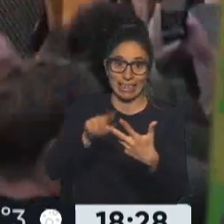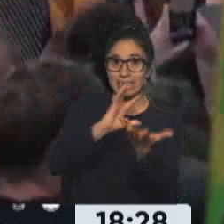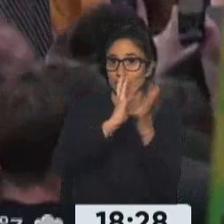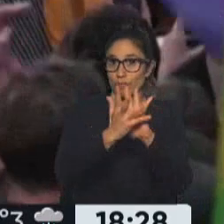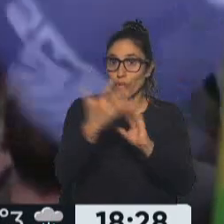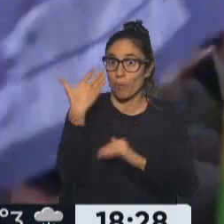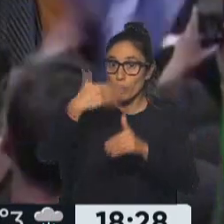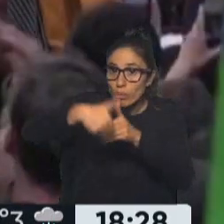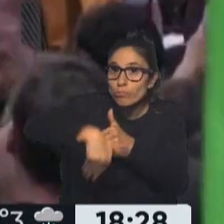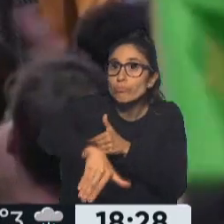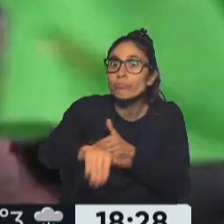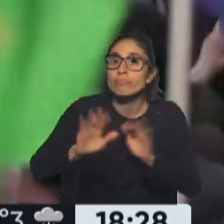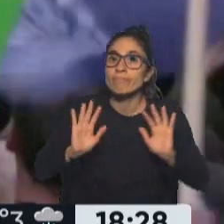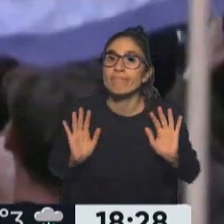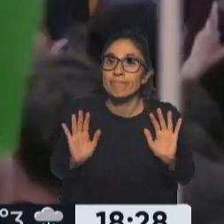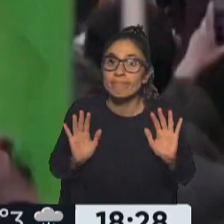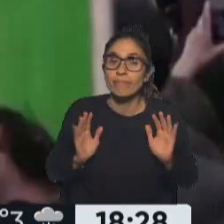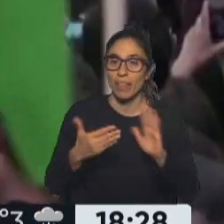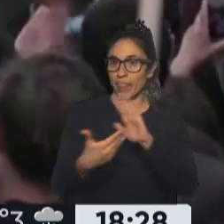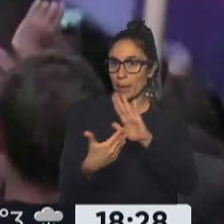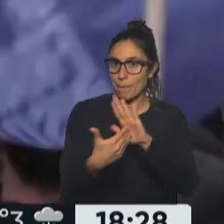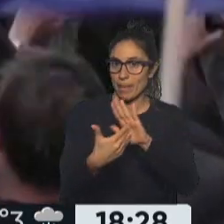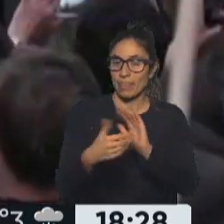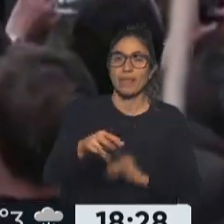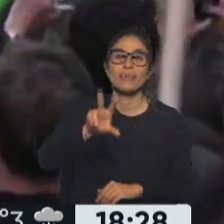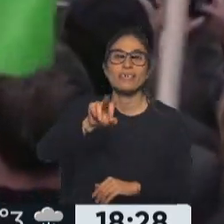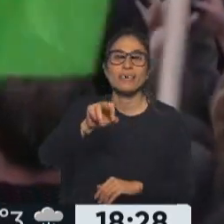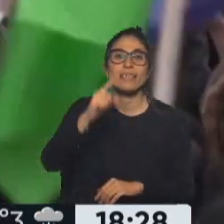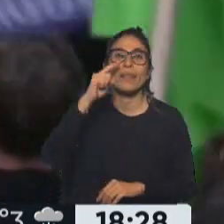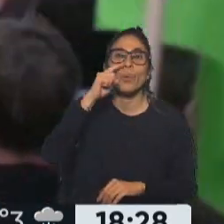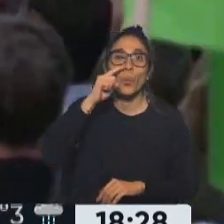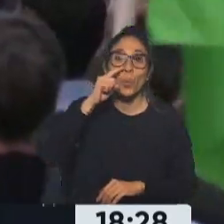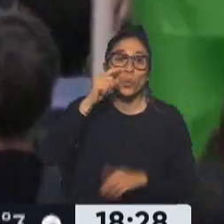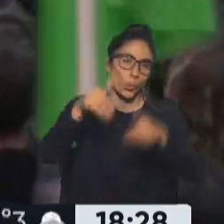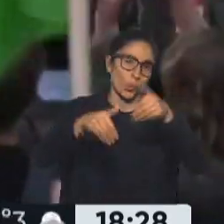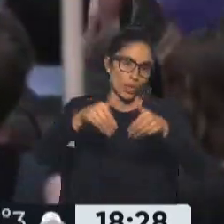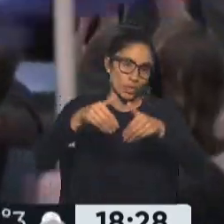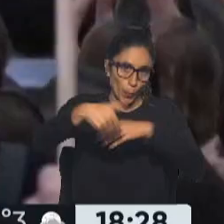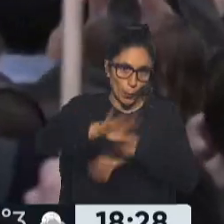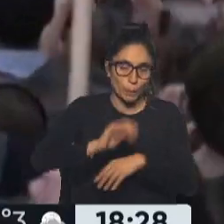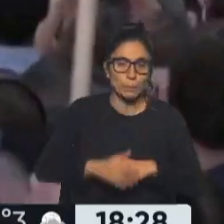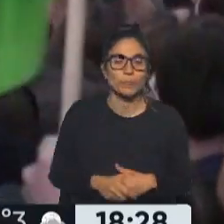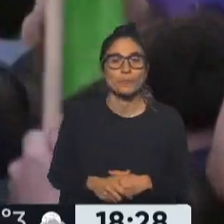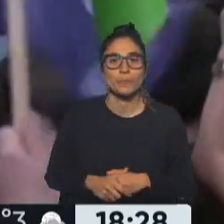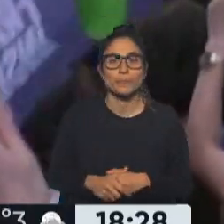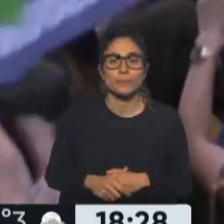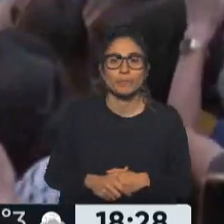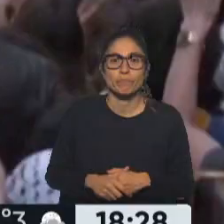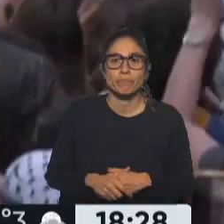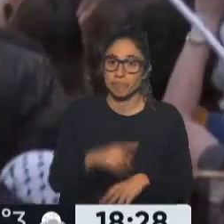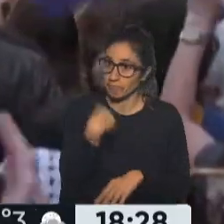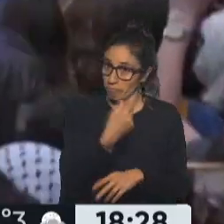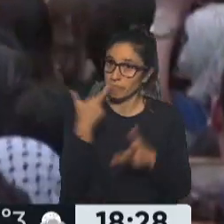que podrían suceder a partir del 30 de junio en Francia. Pero lo decíamos, estamos con